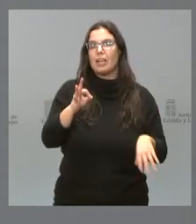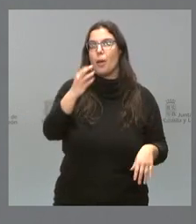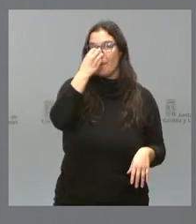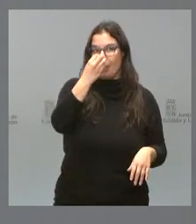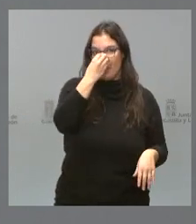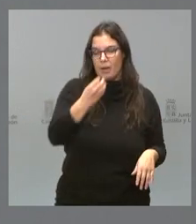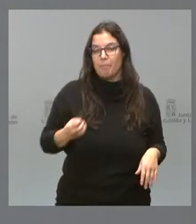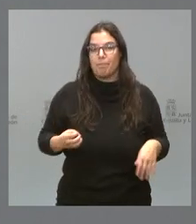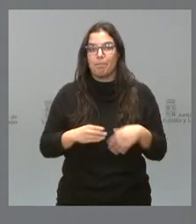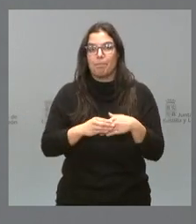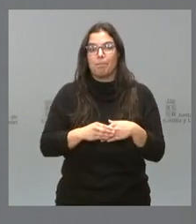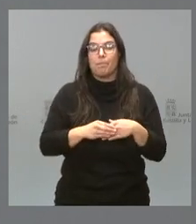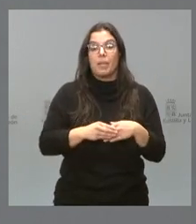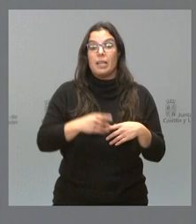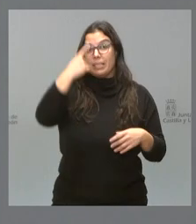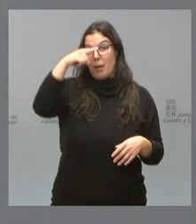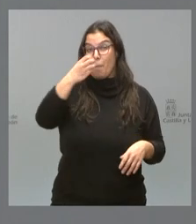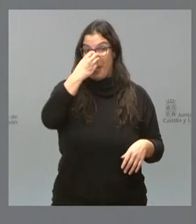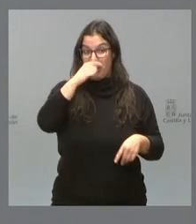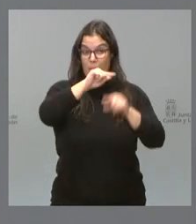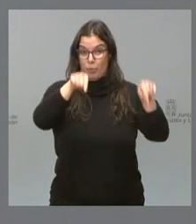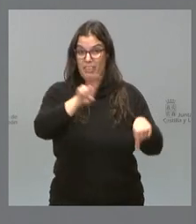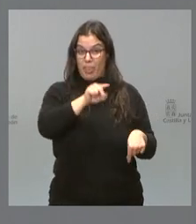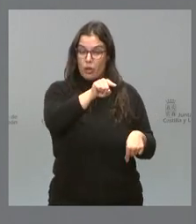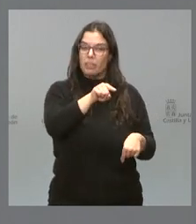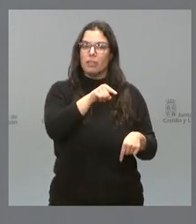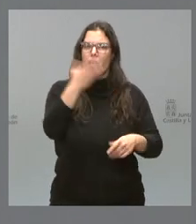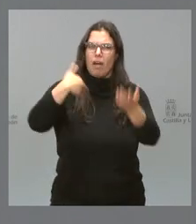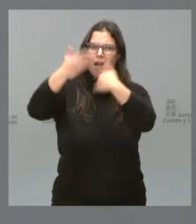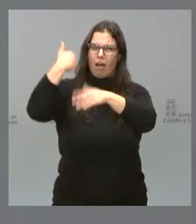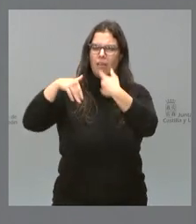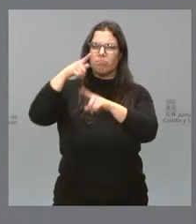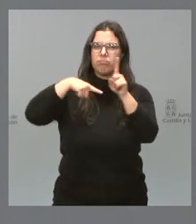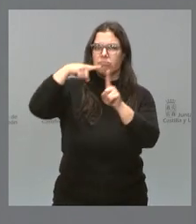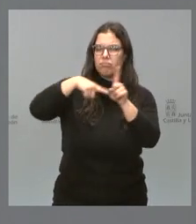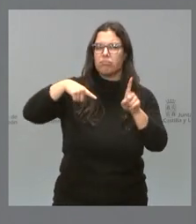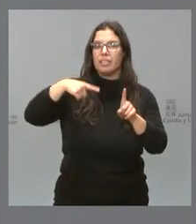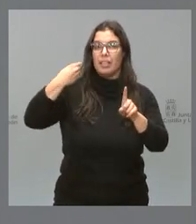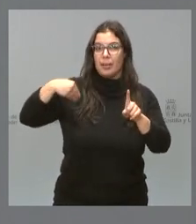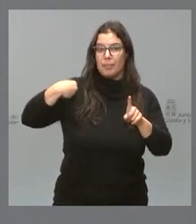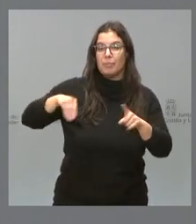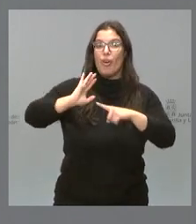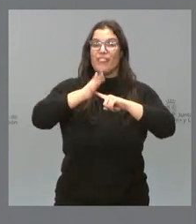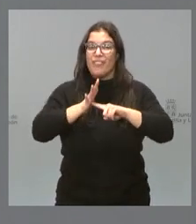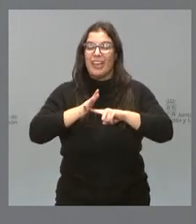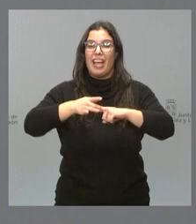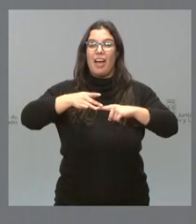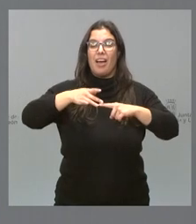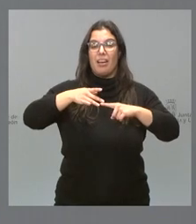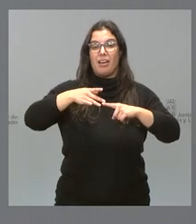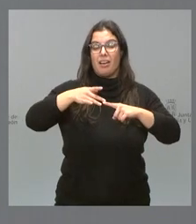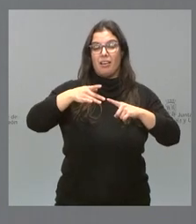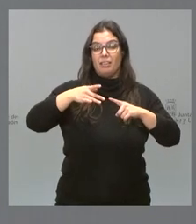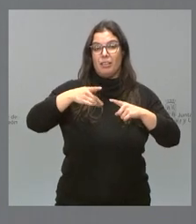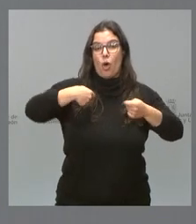Campos saben ustedes que esta localidad Medina del campo Pues fue origen y referencia de lo que eran las ferias y mercados en la